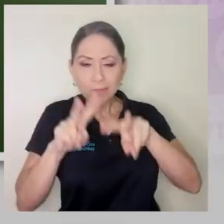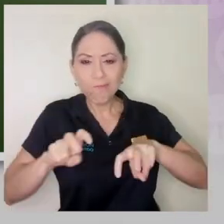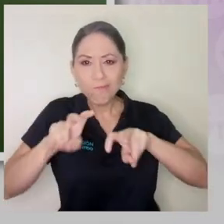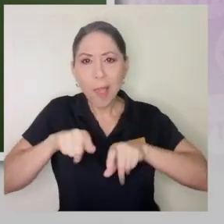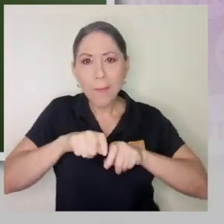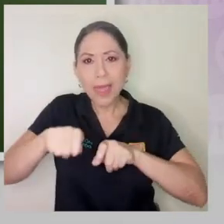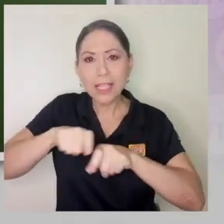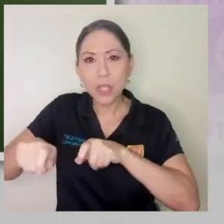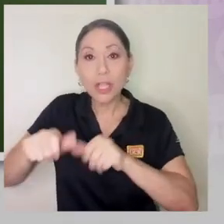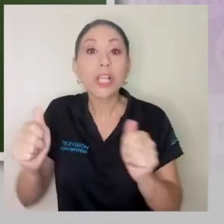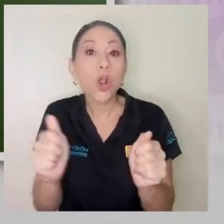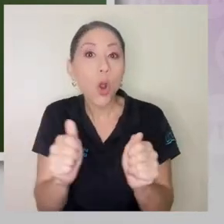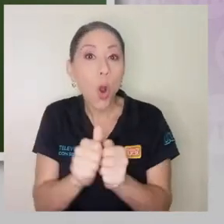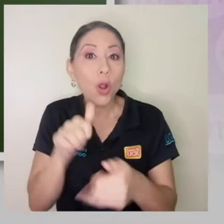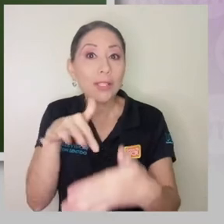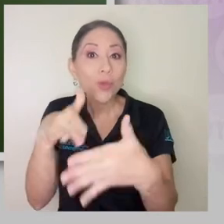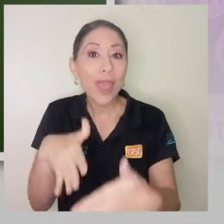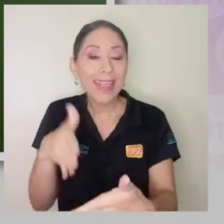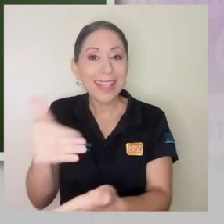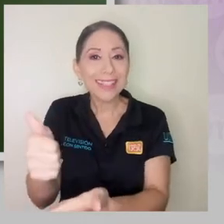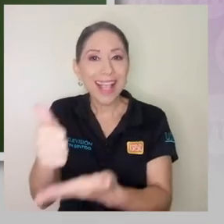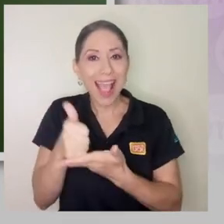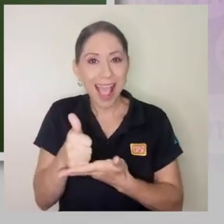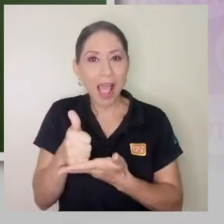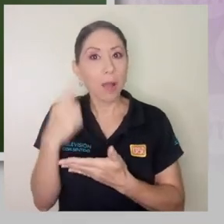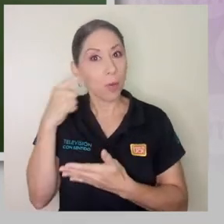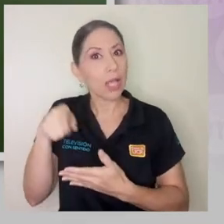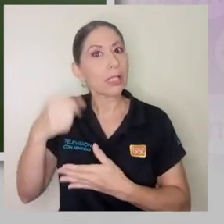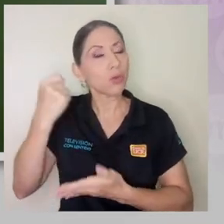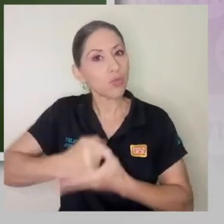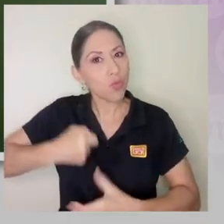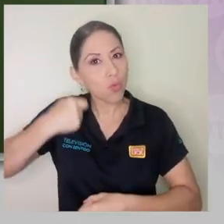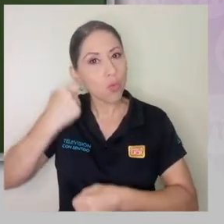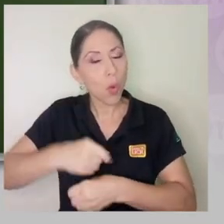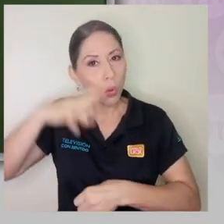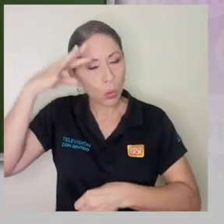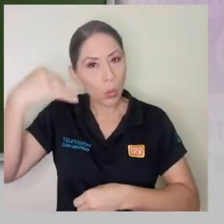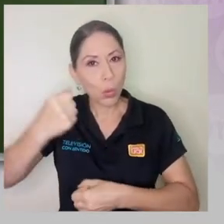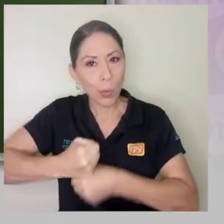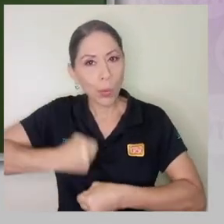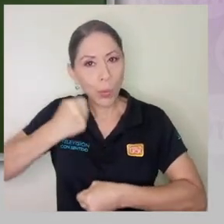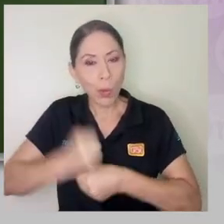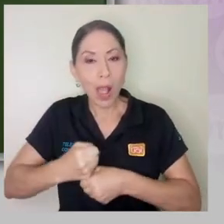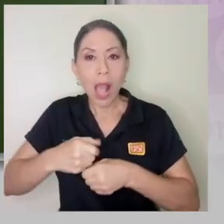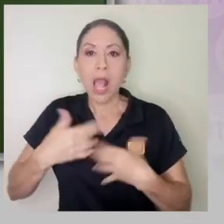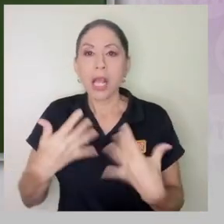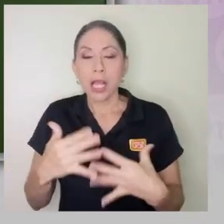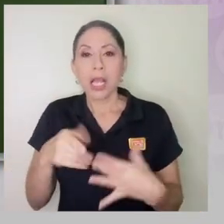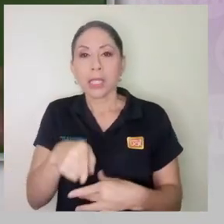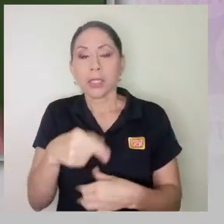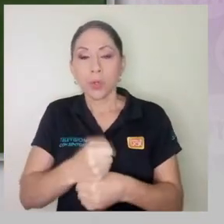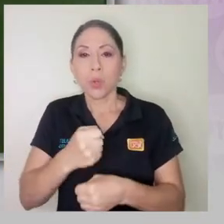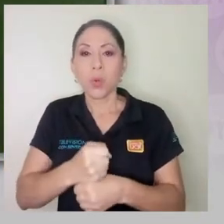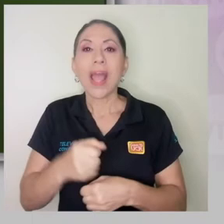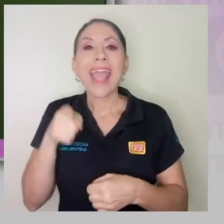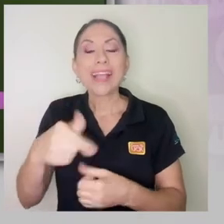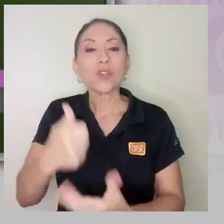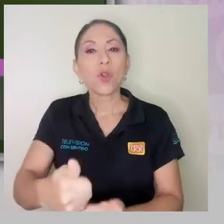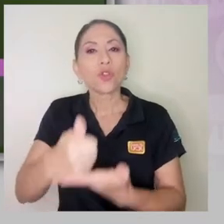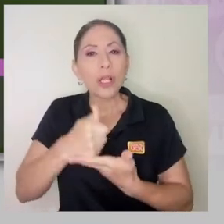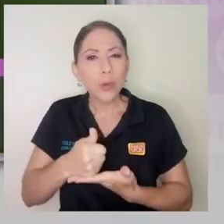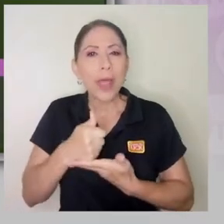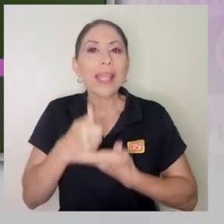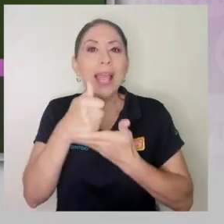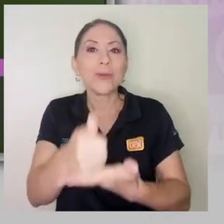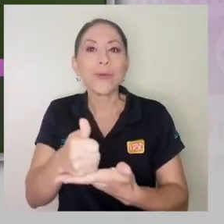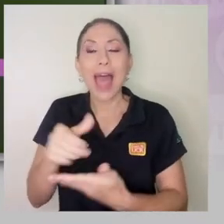de estudiantes, porque es lleva su trabajo, ¿verdad?, hacer las mediciones. Eso nos ayuda, por ejemplo, le ayuda mucho a Marcela,